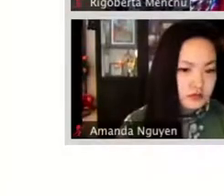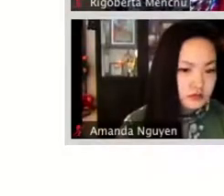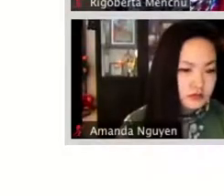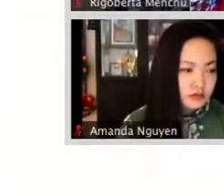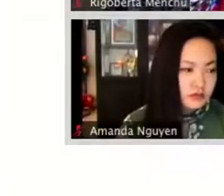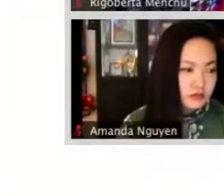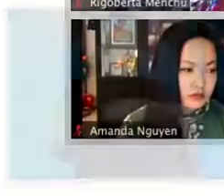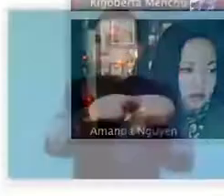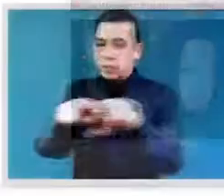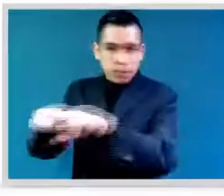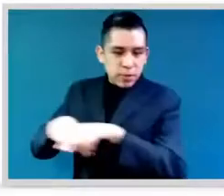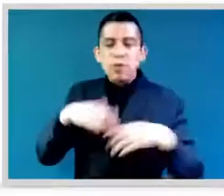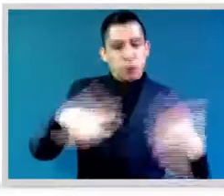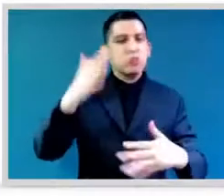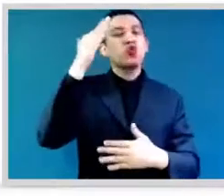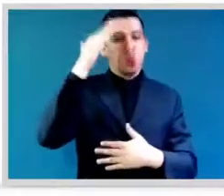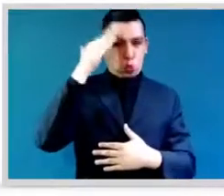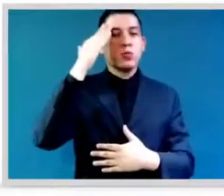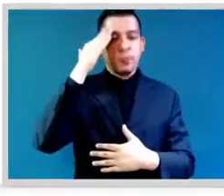honor tener ustedes aquí y estoy con ustedes.